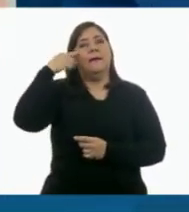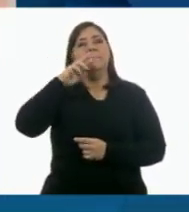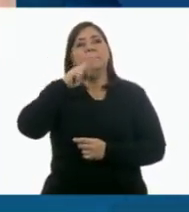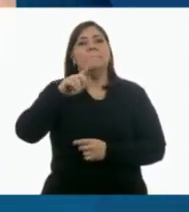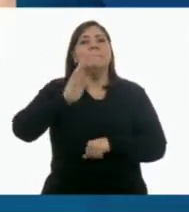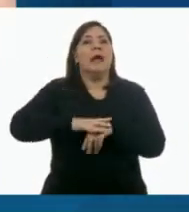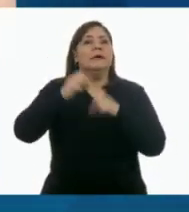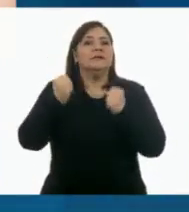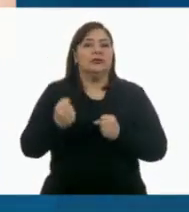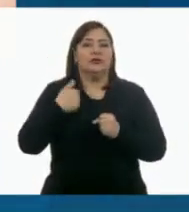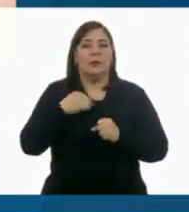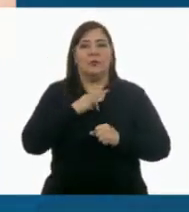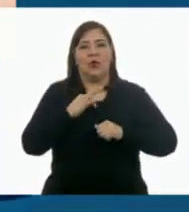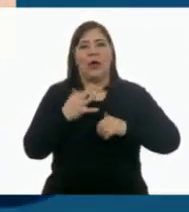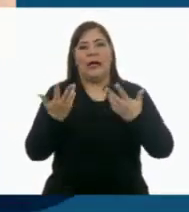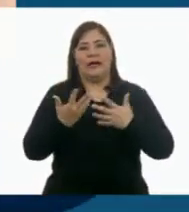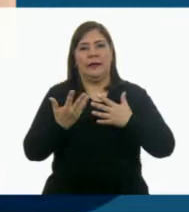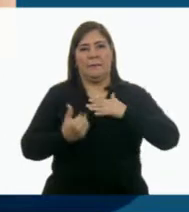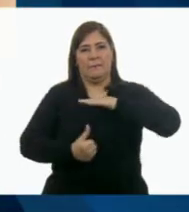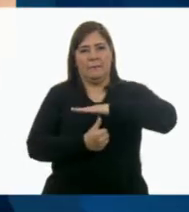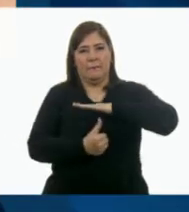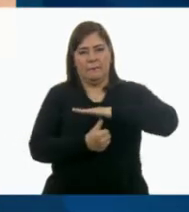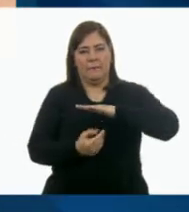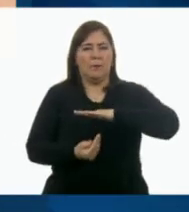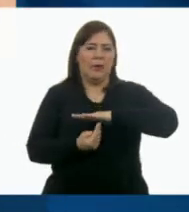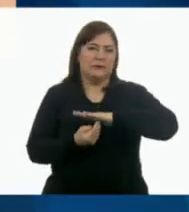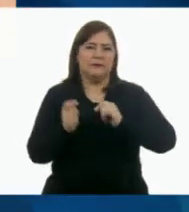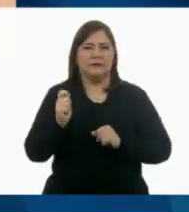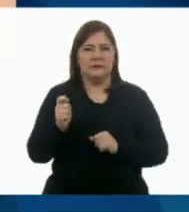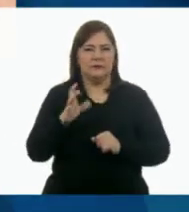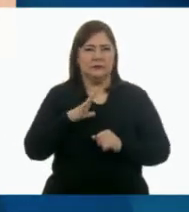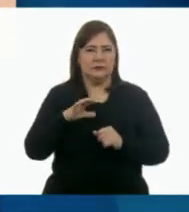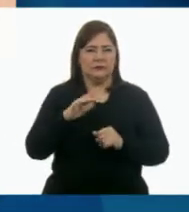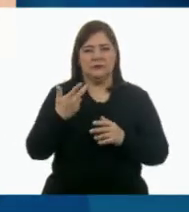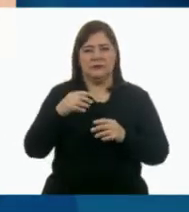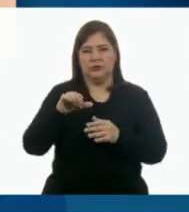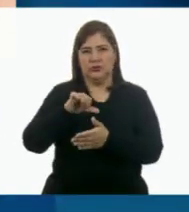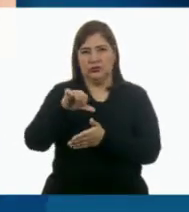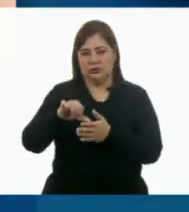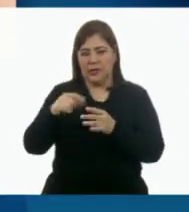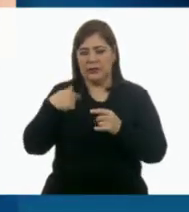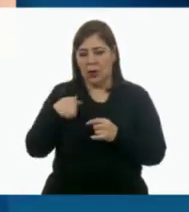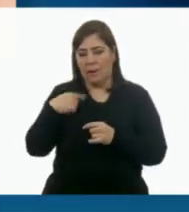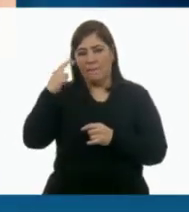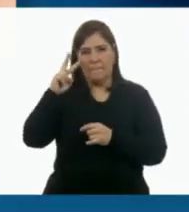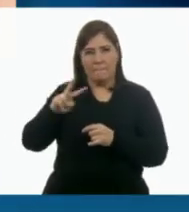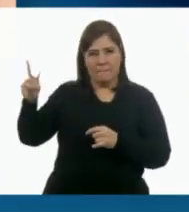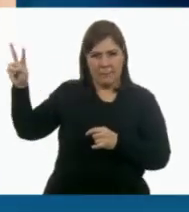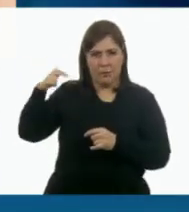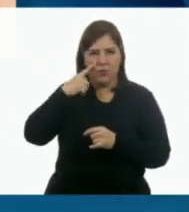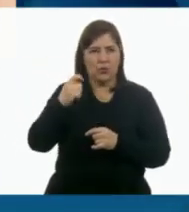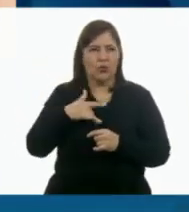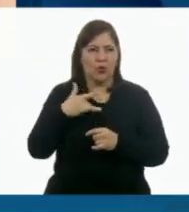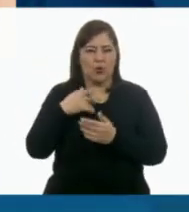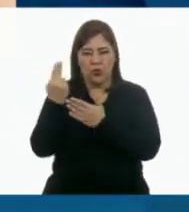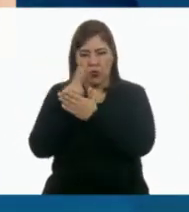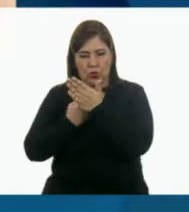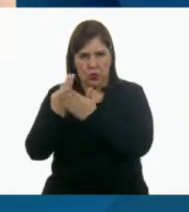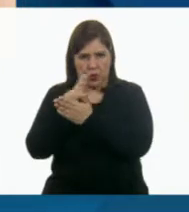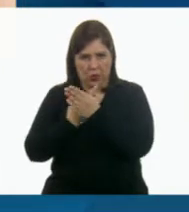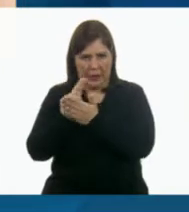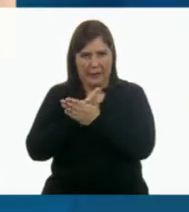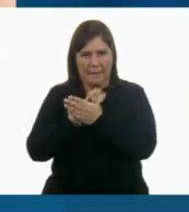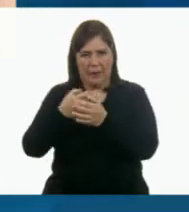de centro. Voy a construir una mesa de centro. Le pongo su patita, aquí te pongo otra porque te voy a